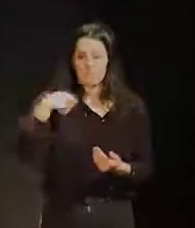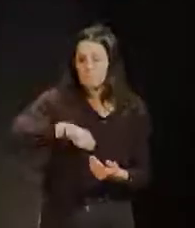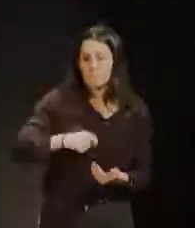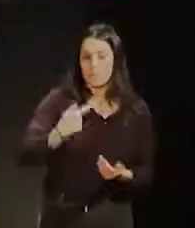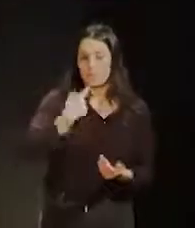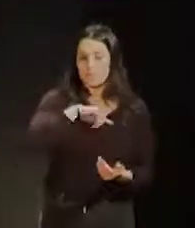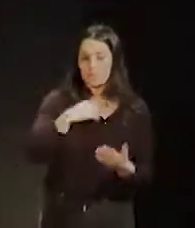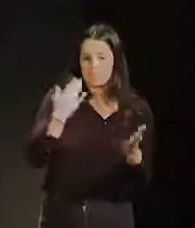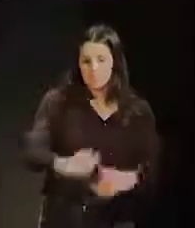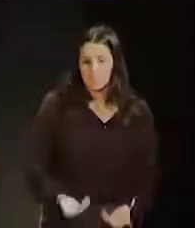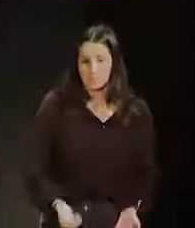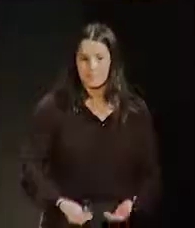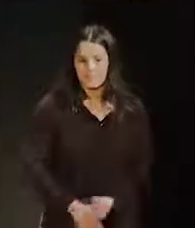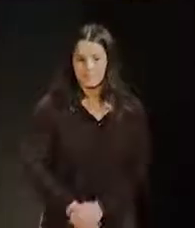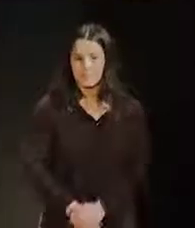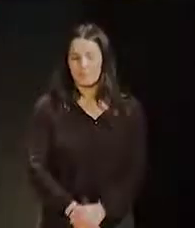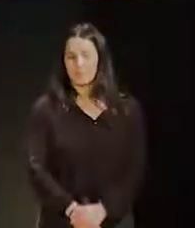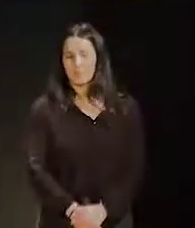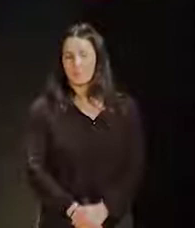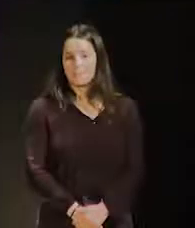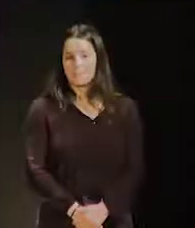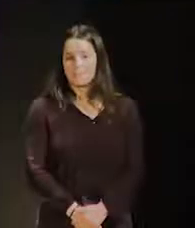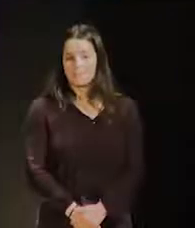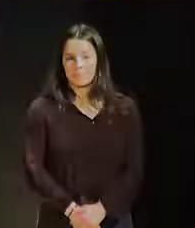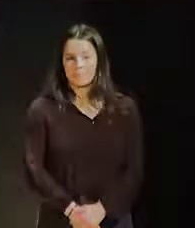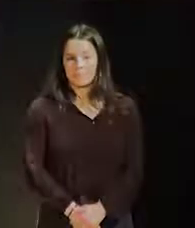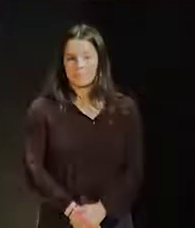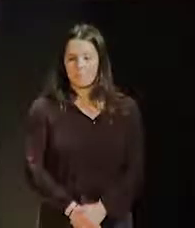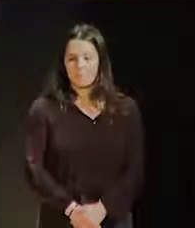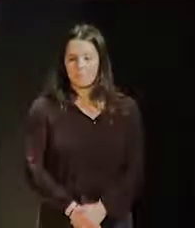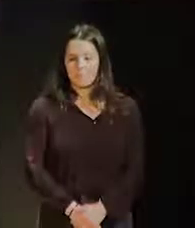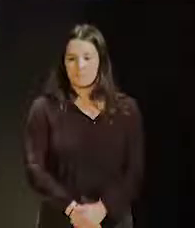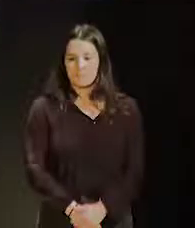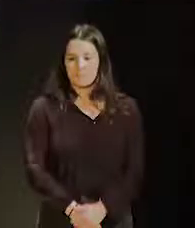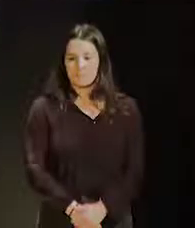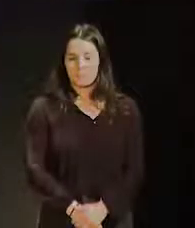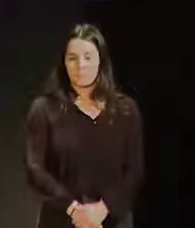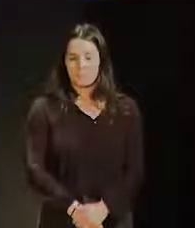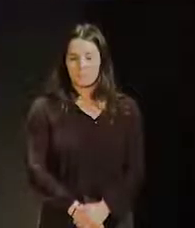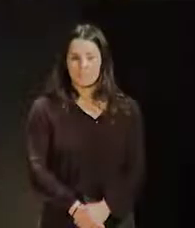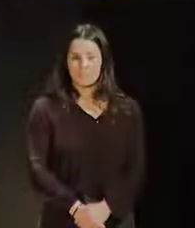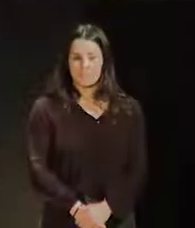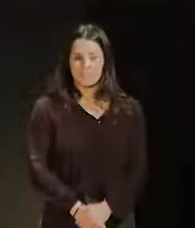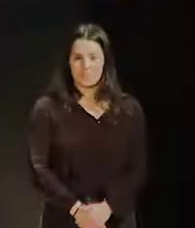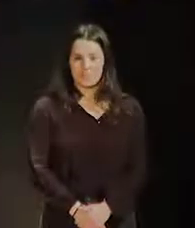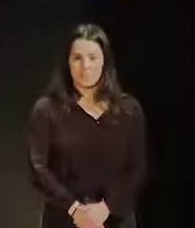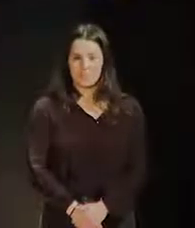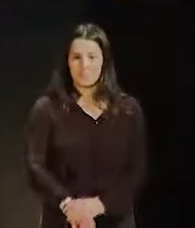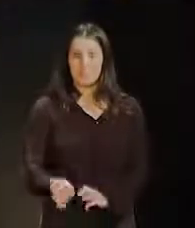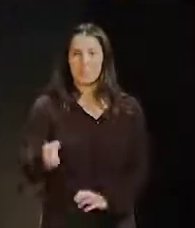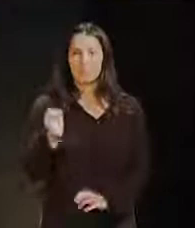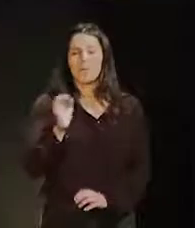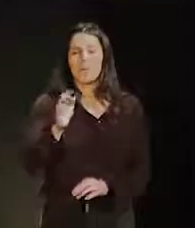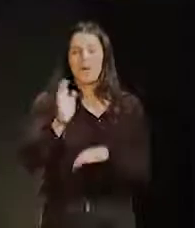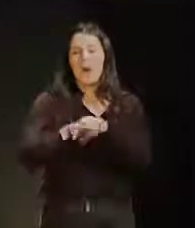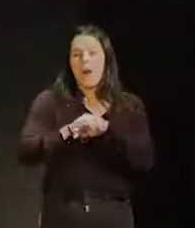Mucho favor. Vivimos de los favores de un amigo, de otro amigo. O no son amigos y se hacen